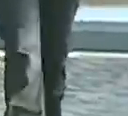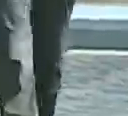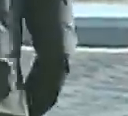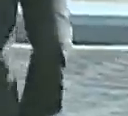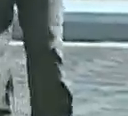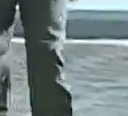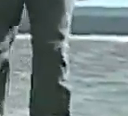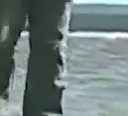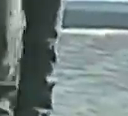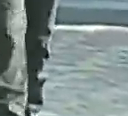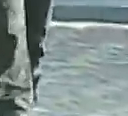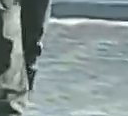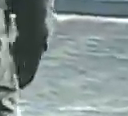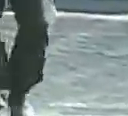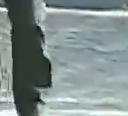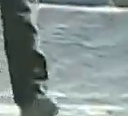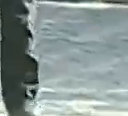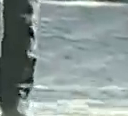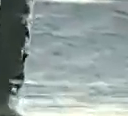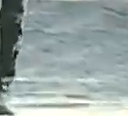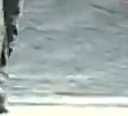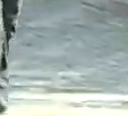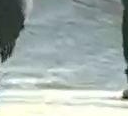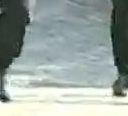Presidencial el día de hoy.